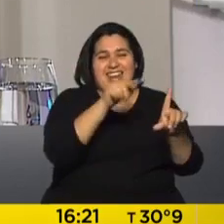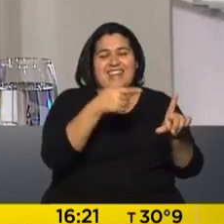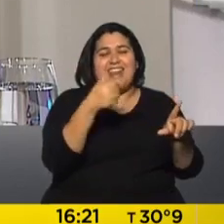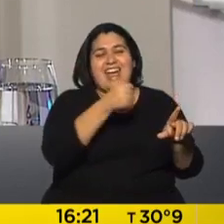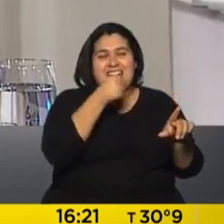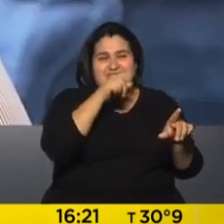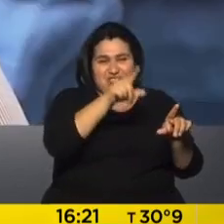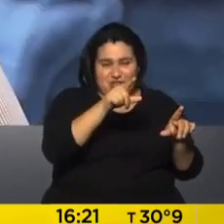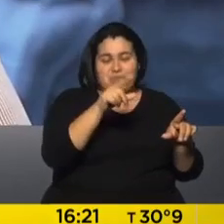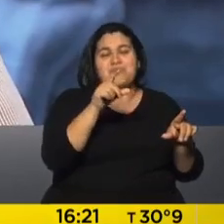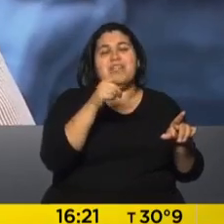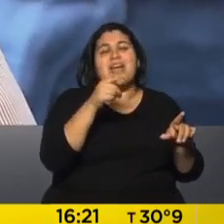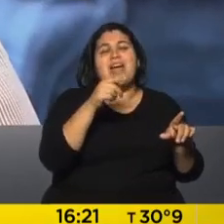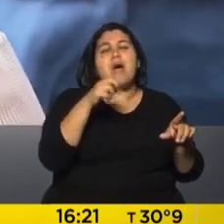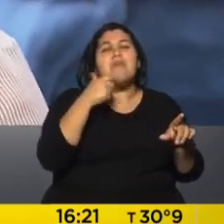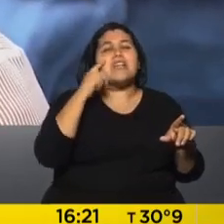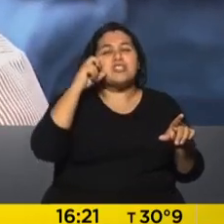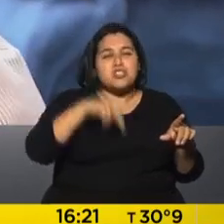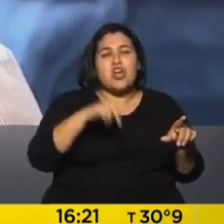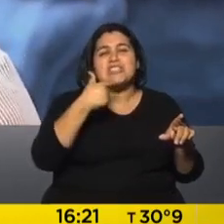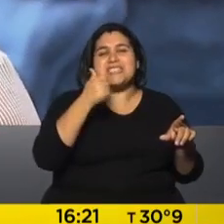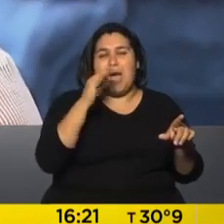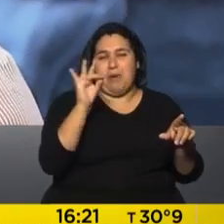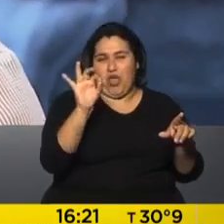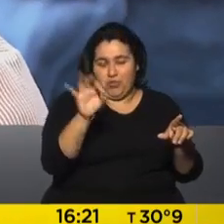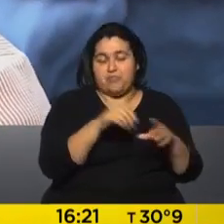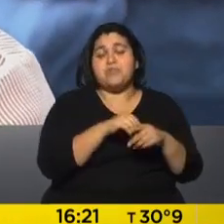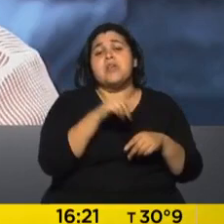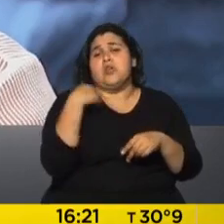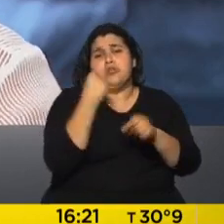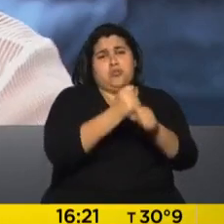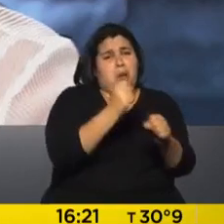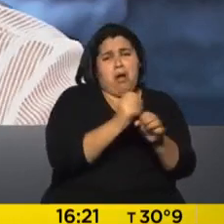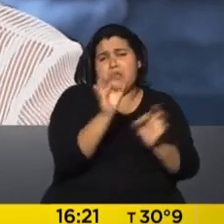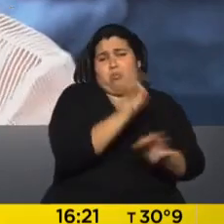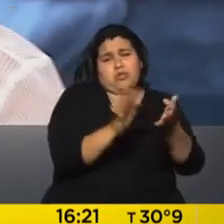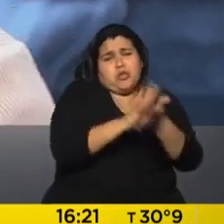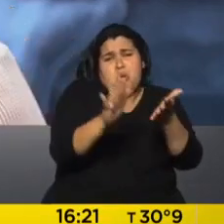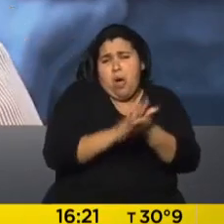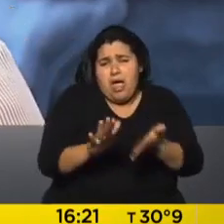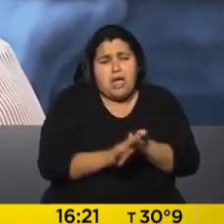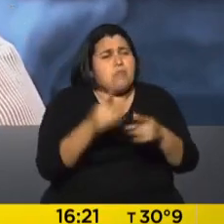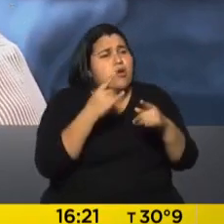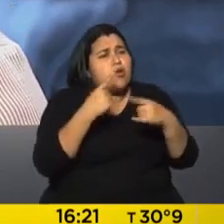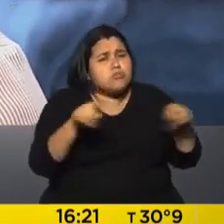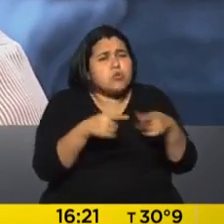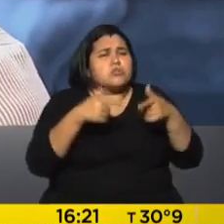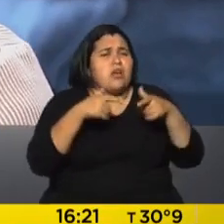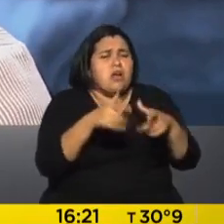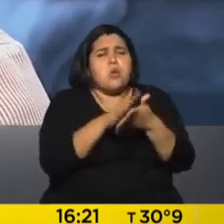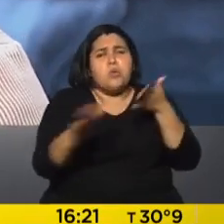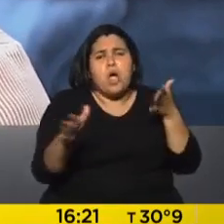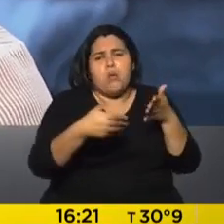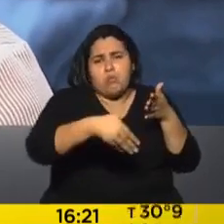sí, totalmente. Y bueno, nada, trabajando mucho, como decís vos, con proyectos bien, nuevos, bien. Encarando este nuevo disco a